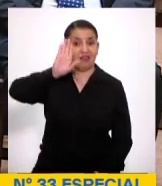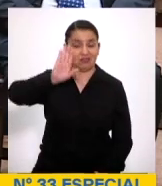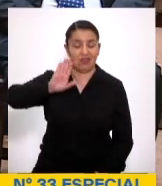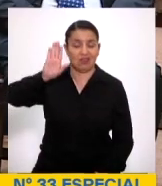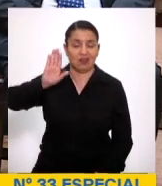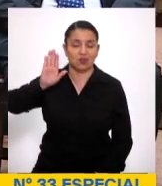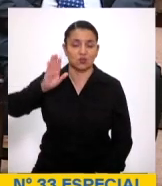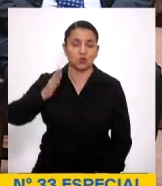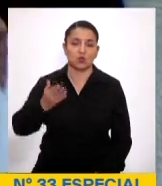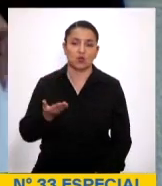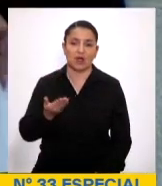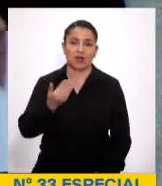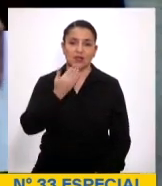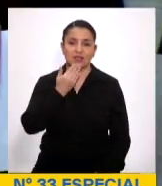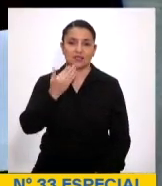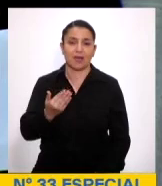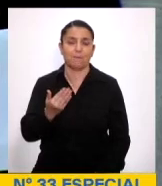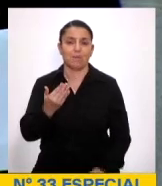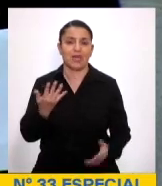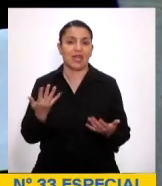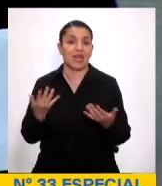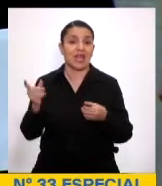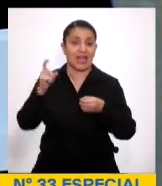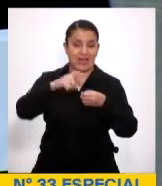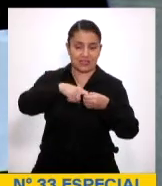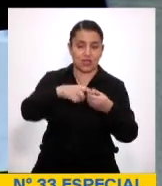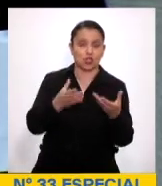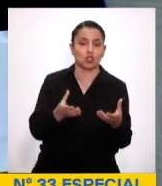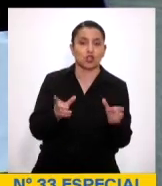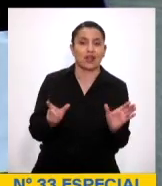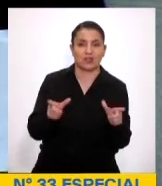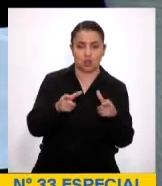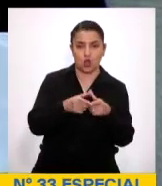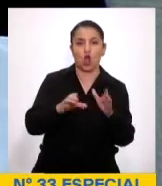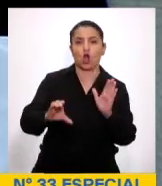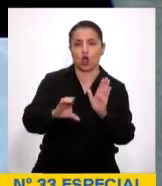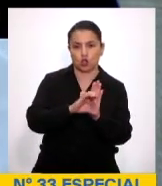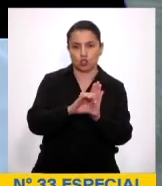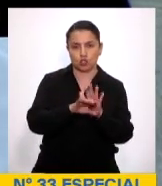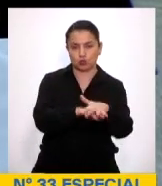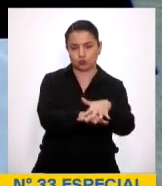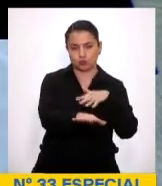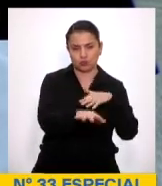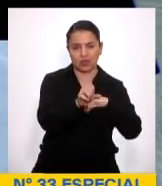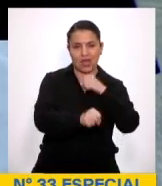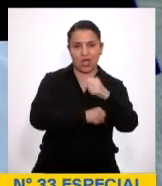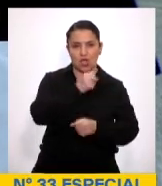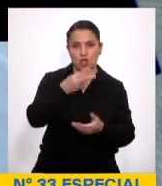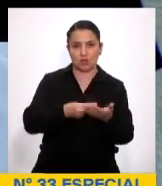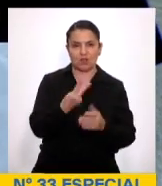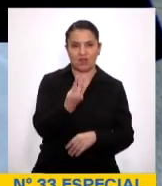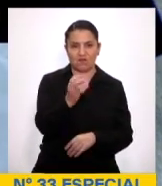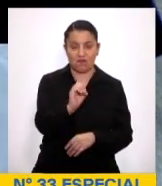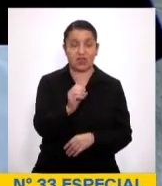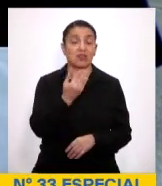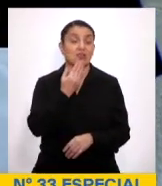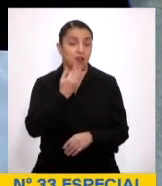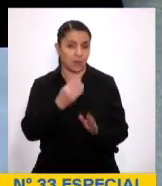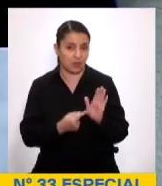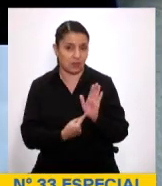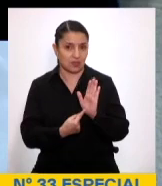candidaturas Incluso en la integración del órgano Constituyente que se creó el año 2020 así también